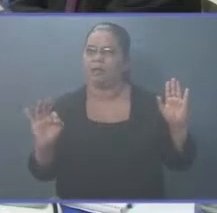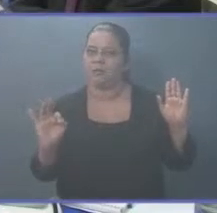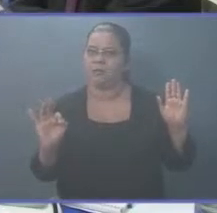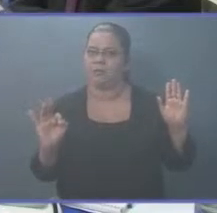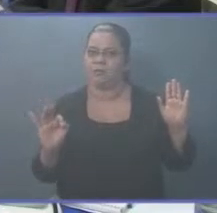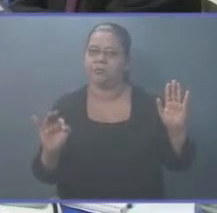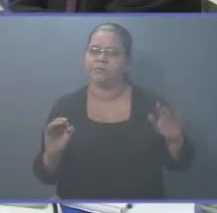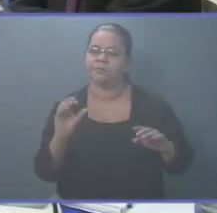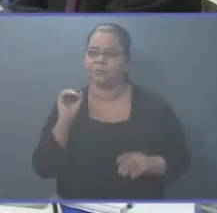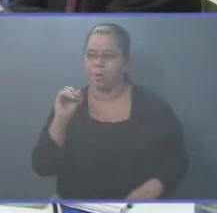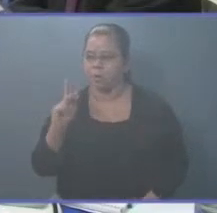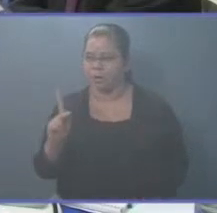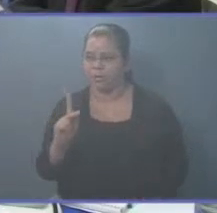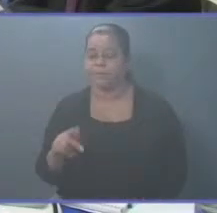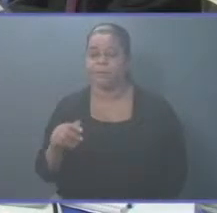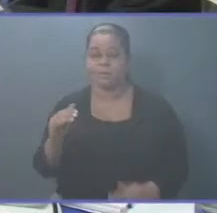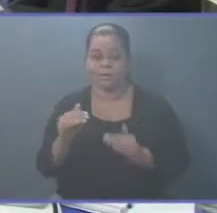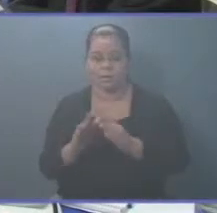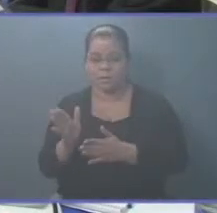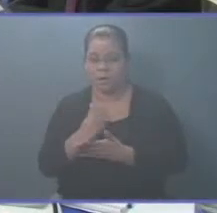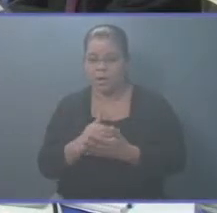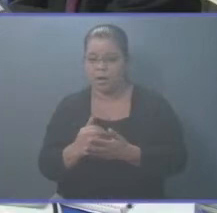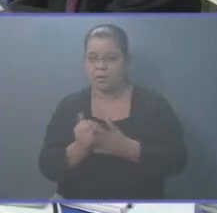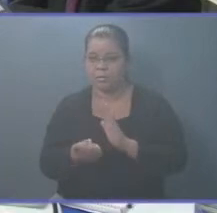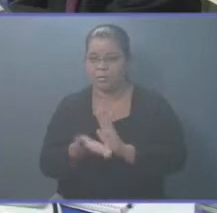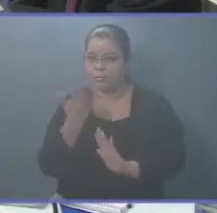Eso es un ámbito mayor que criteriado.